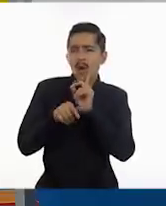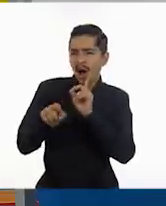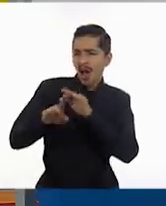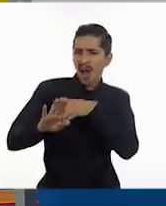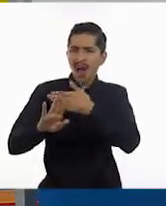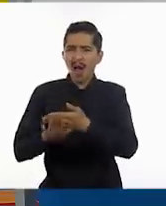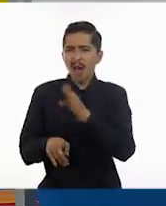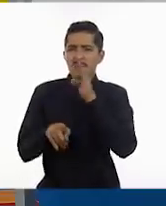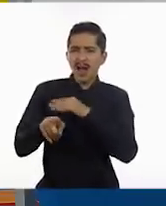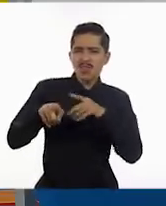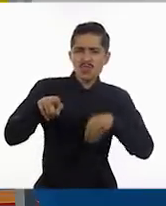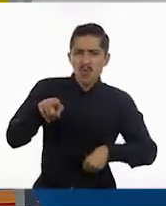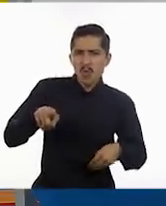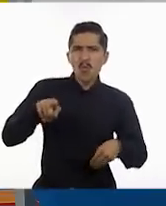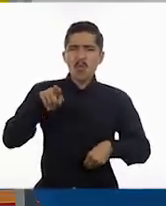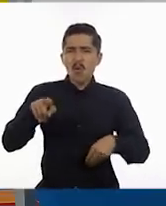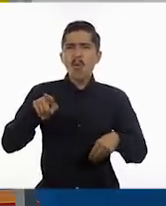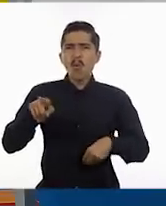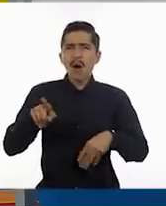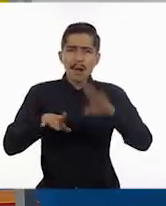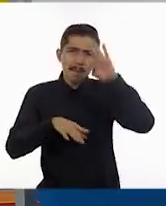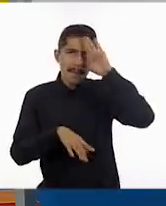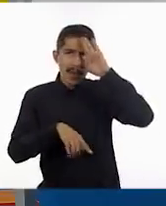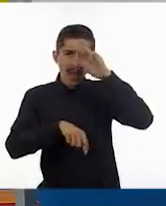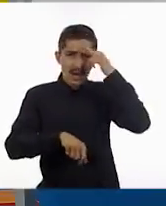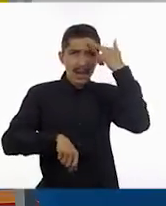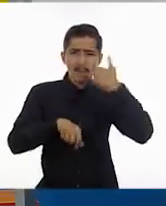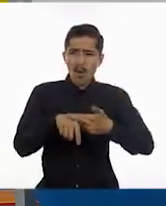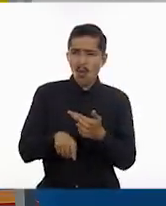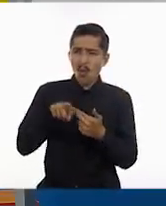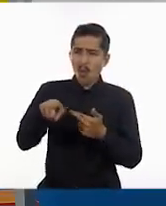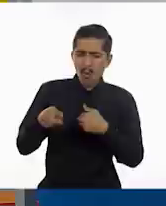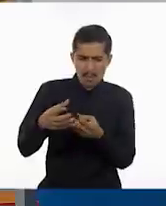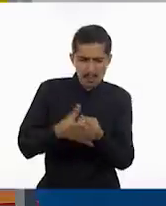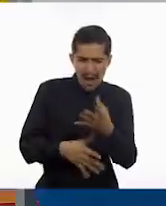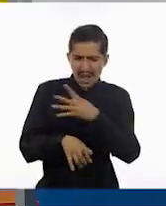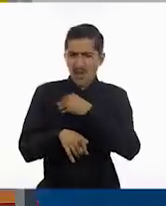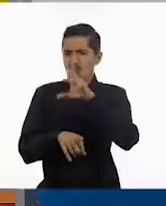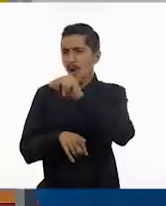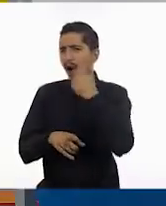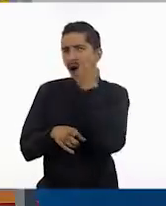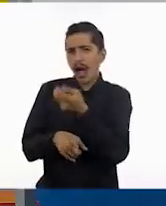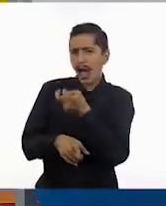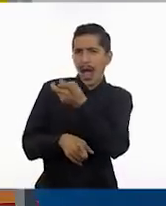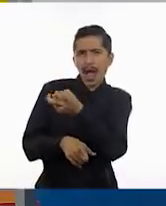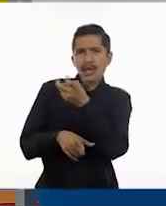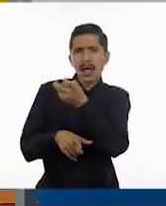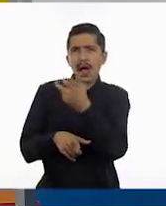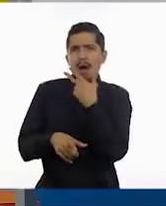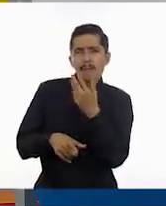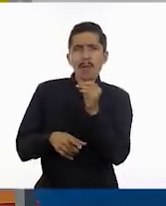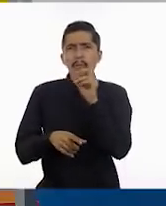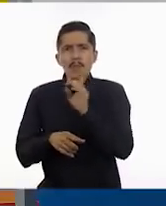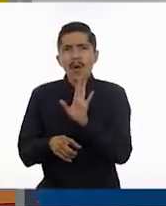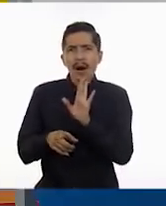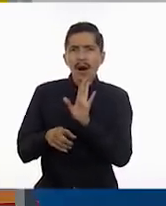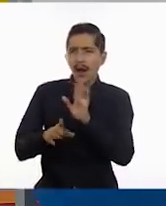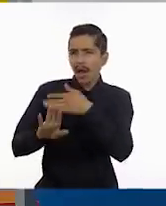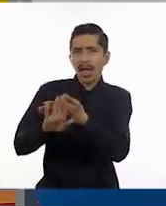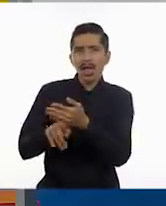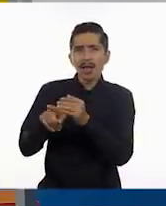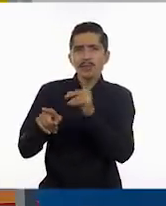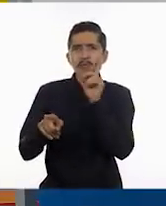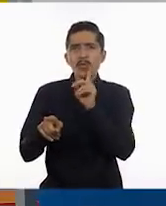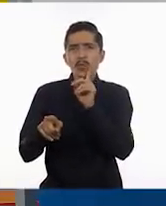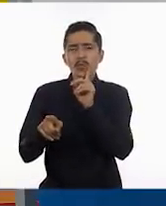otros momentos históricos por haberlas hecho responsables en ello, ¿no? Cuando ahorita ya vimos, ¿no?, que es parte del hombre, Exacto. tanto en México